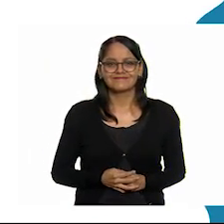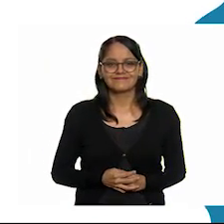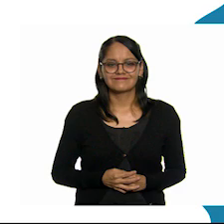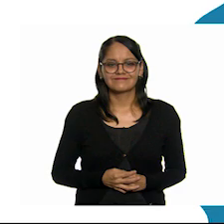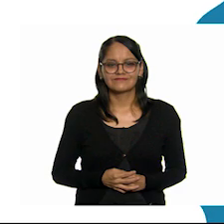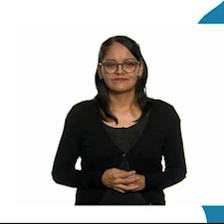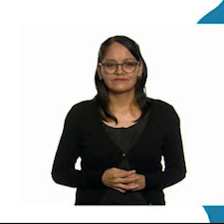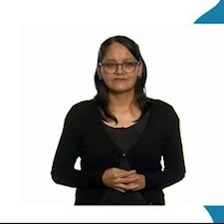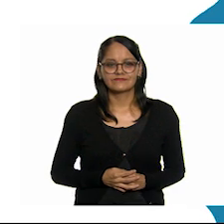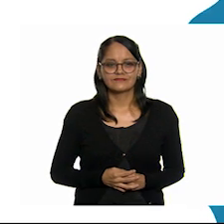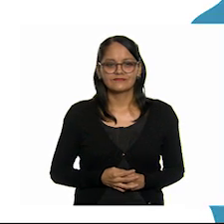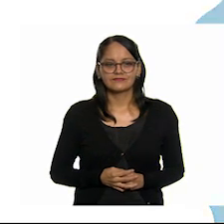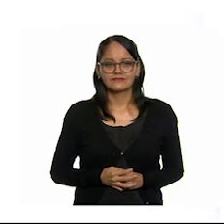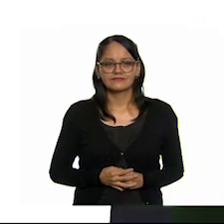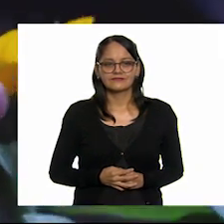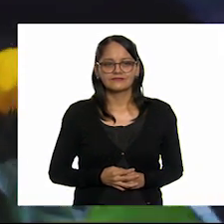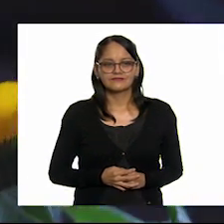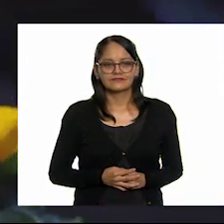aprendeencasa.sep.gov.mx.